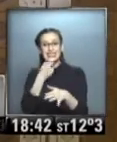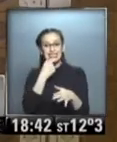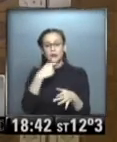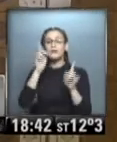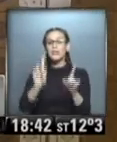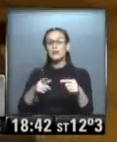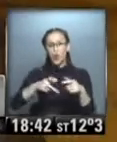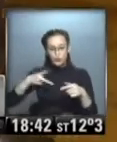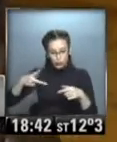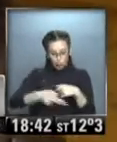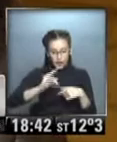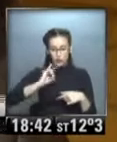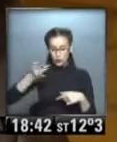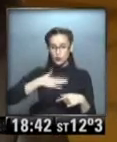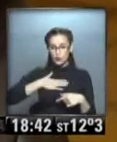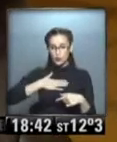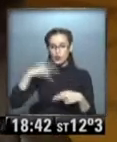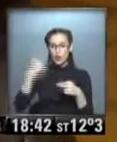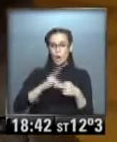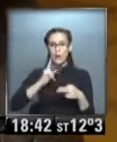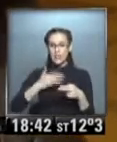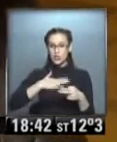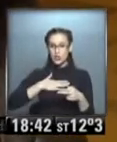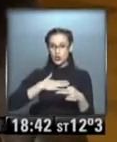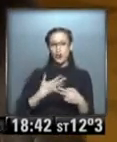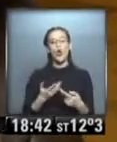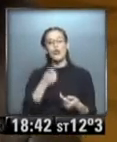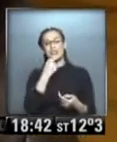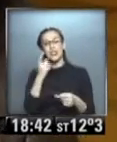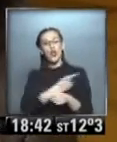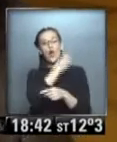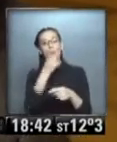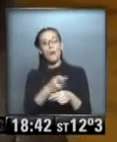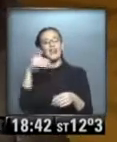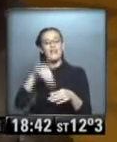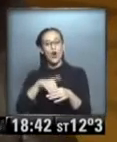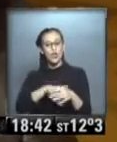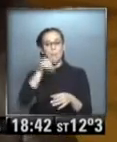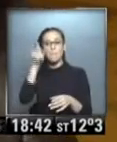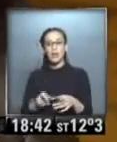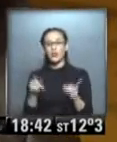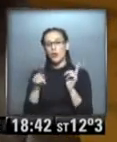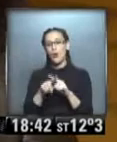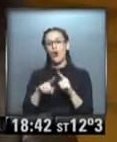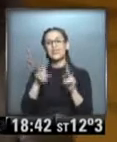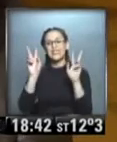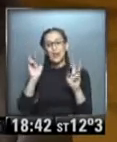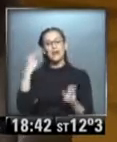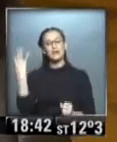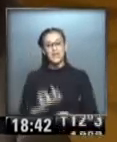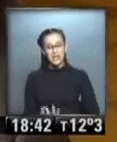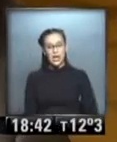es el que corresponde. El que no pudo votar por alguna causa en especial tendrá que venir